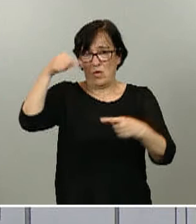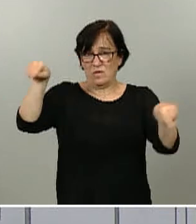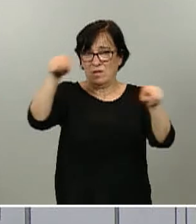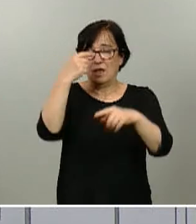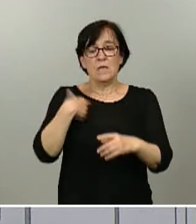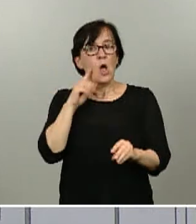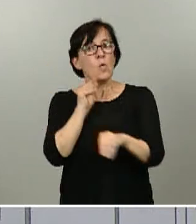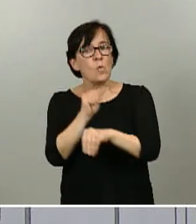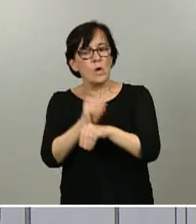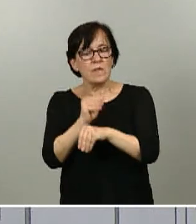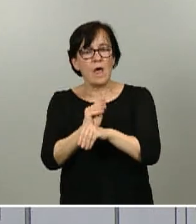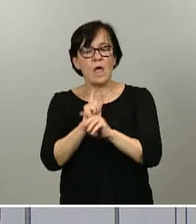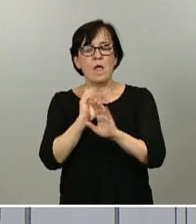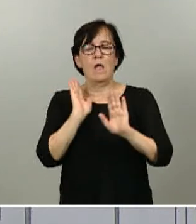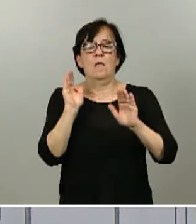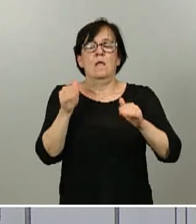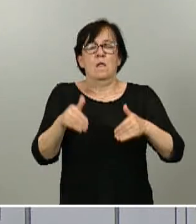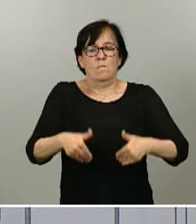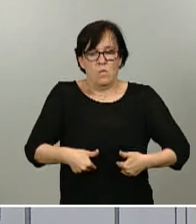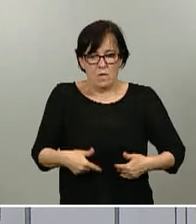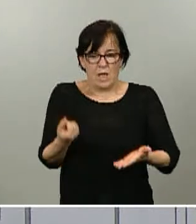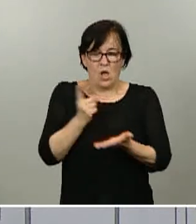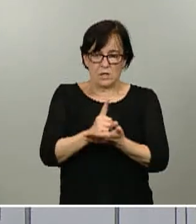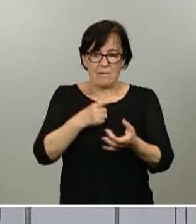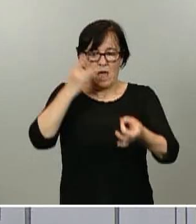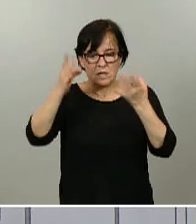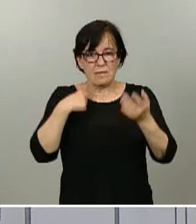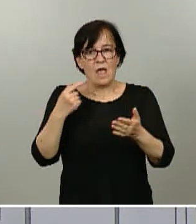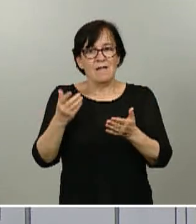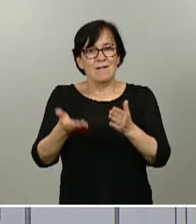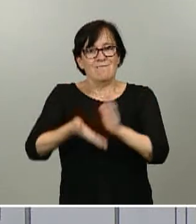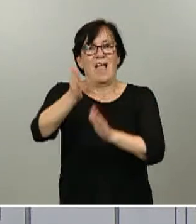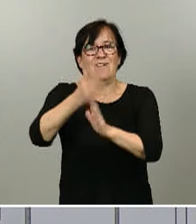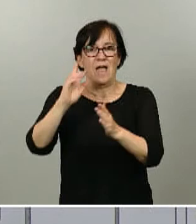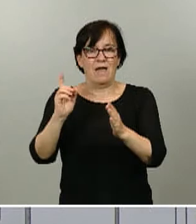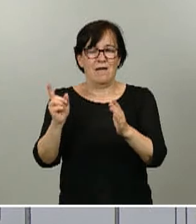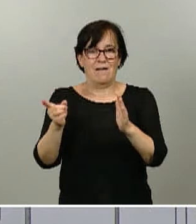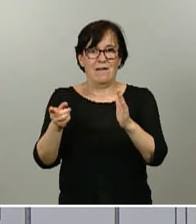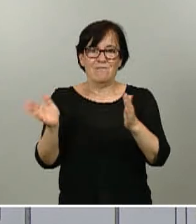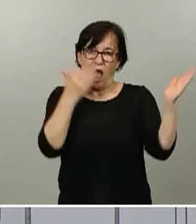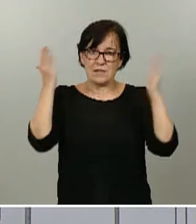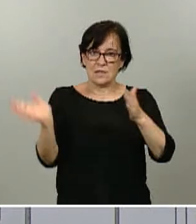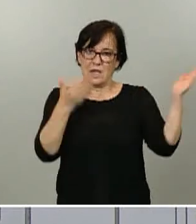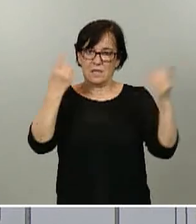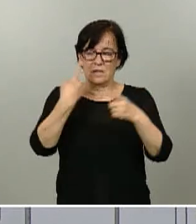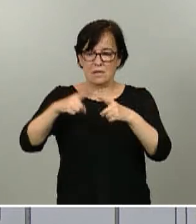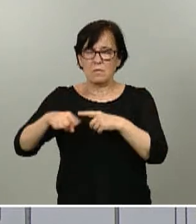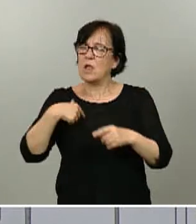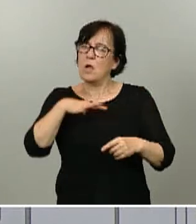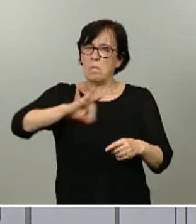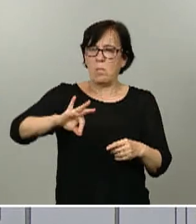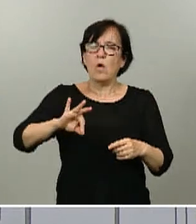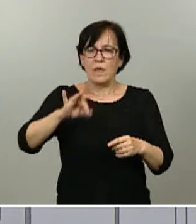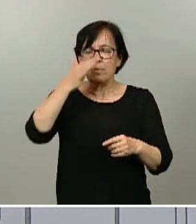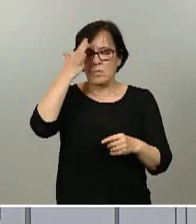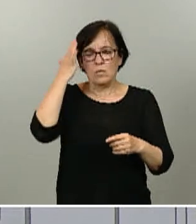la vuelta a las actividades que van permitiéndonos el paso a las diferentes fases, esto implica que podemos estar muy cerca de tener el